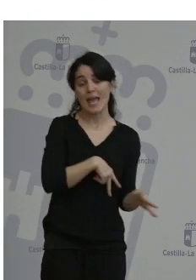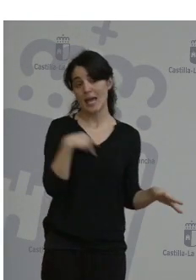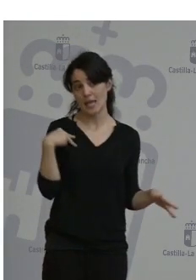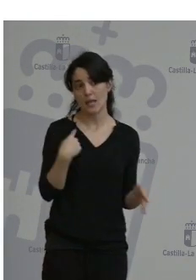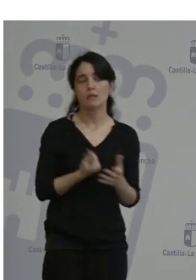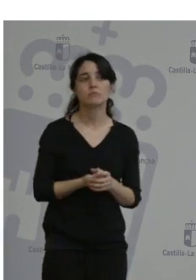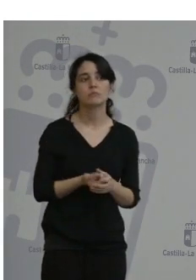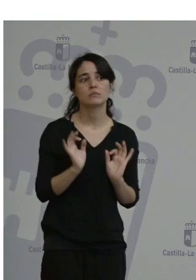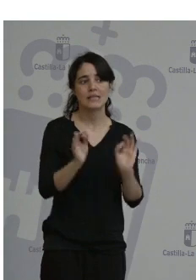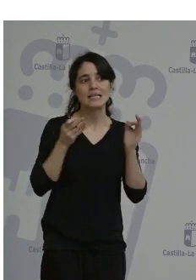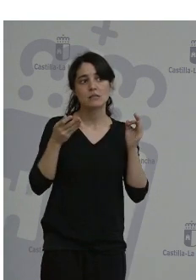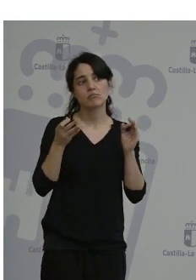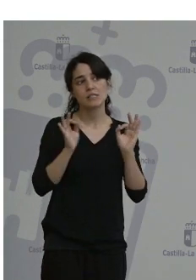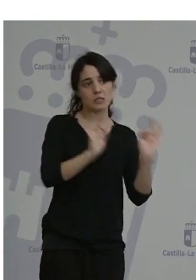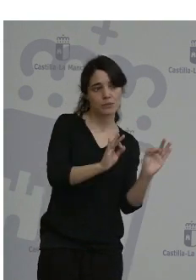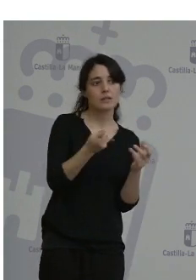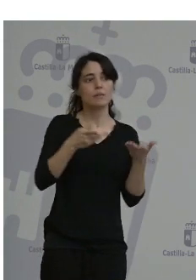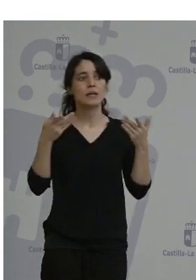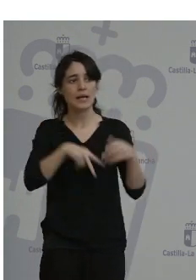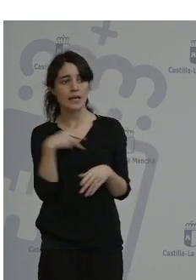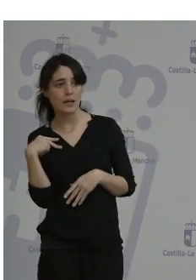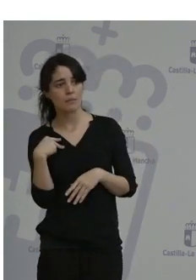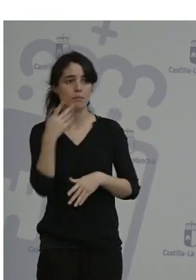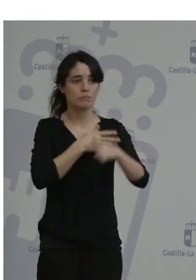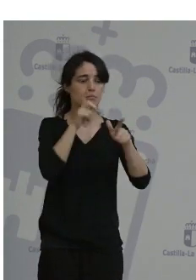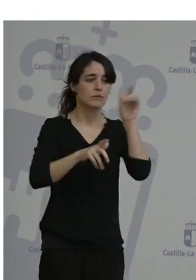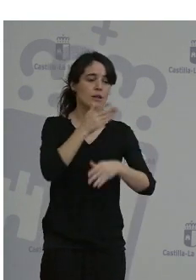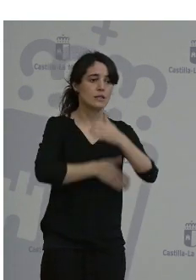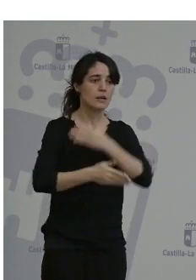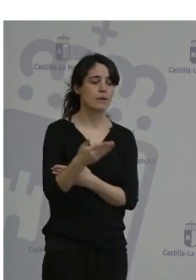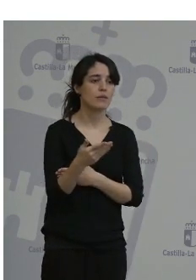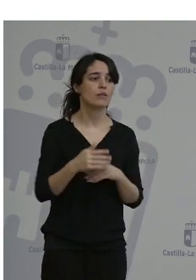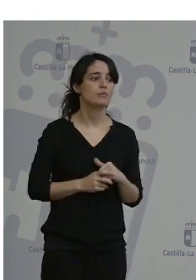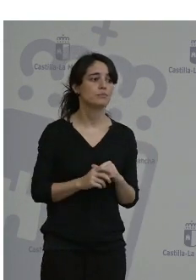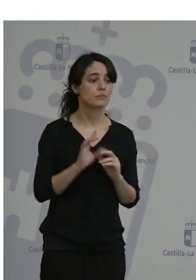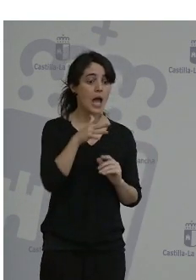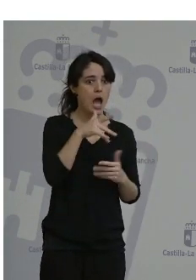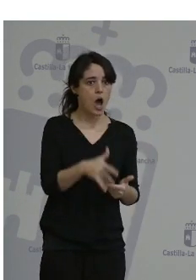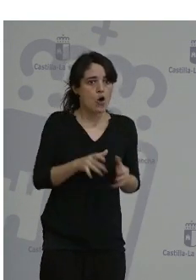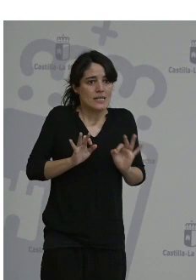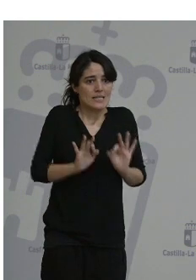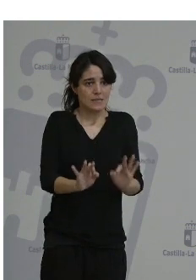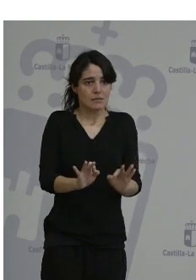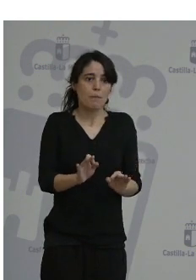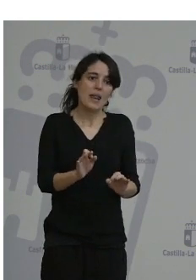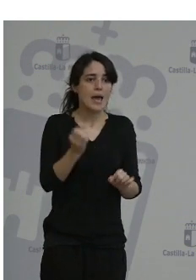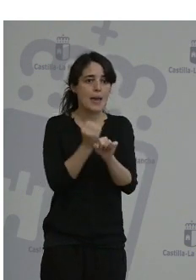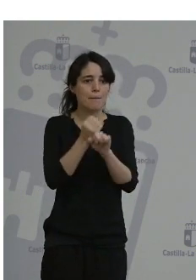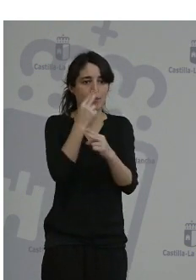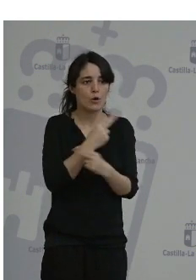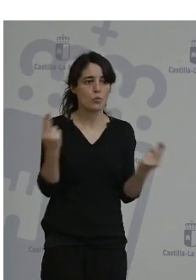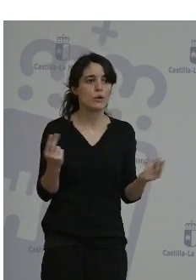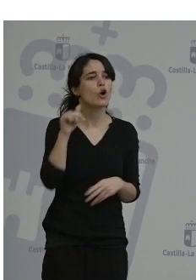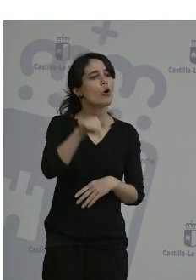en particular y en general para todas las personas con discapacidad, en este caso concreo en el empleo público. Hoy asistimos